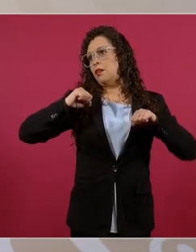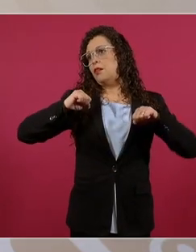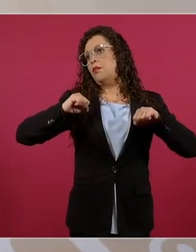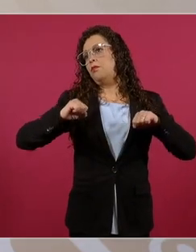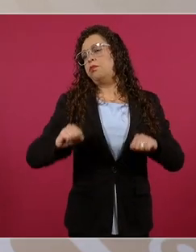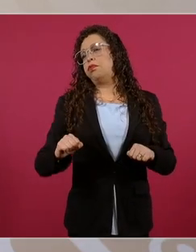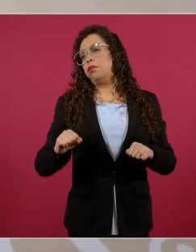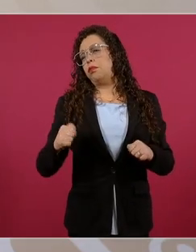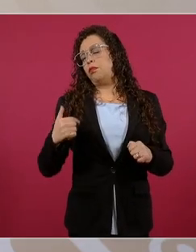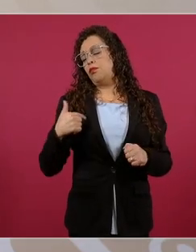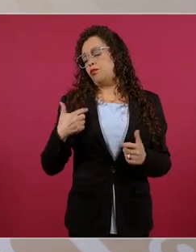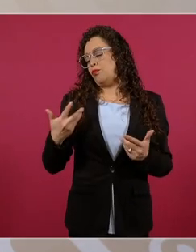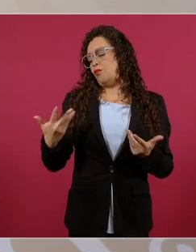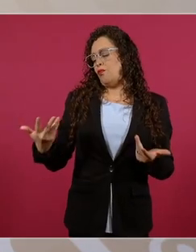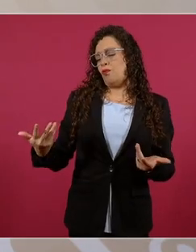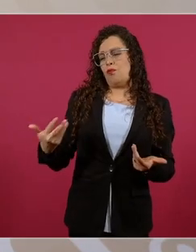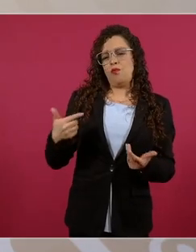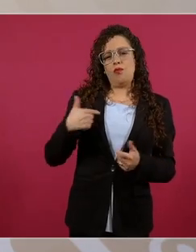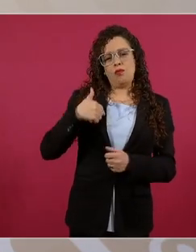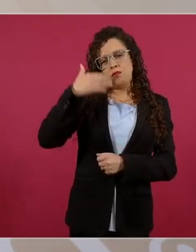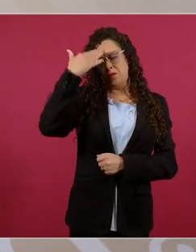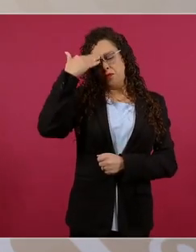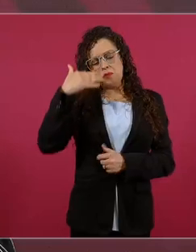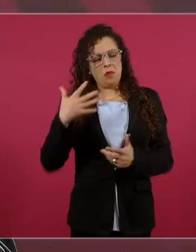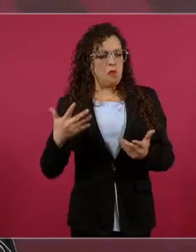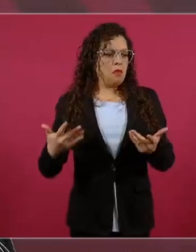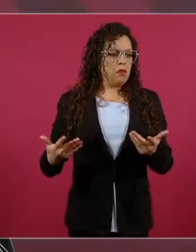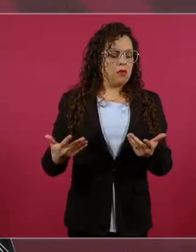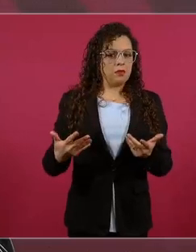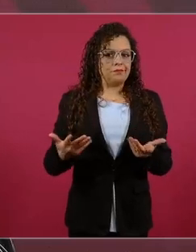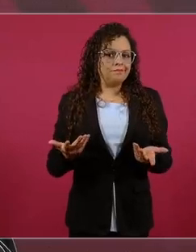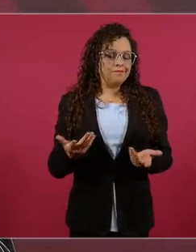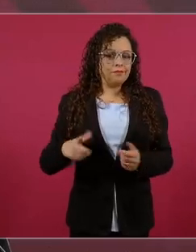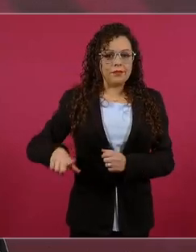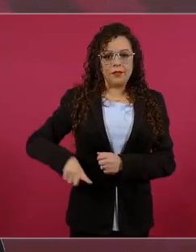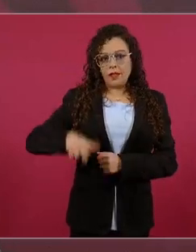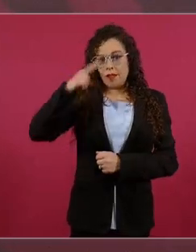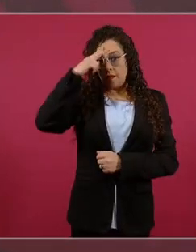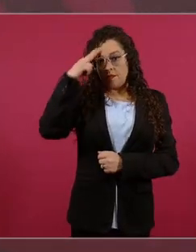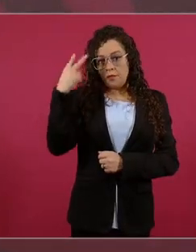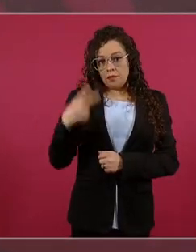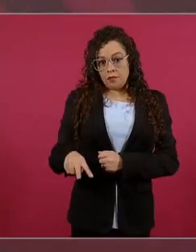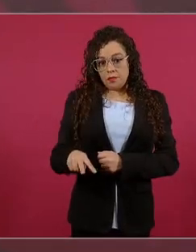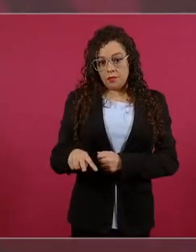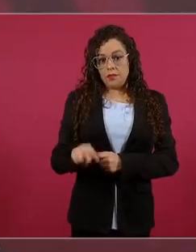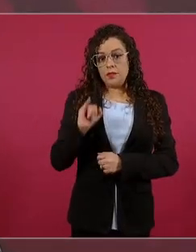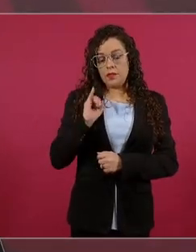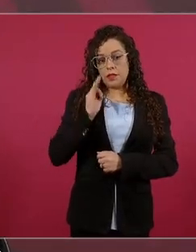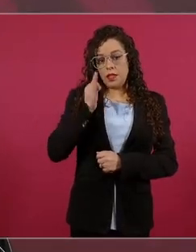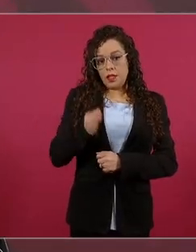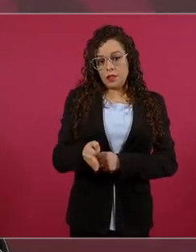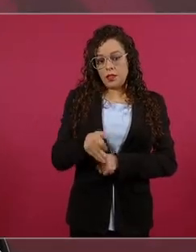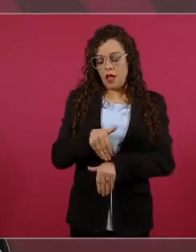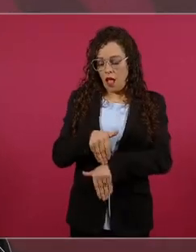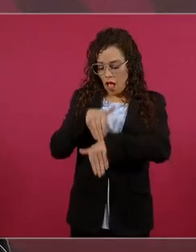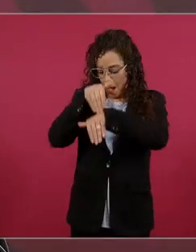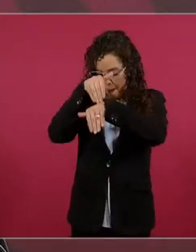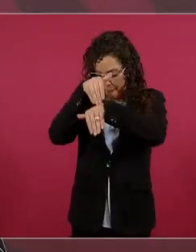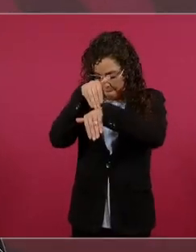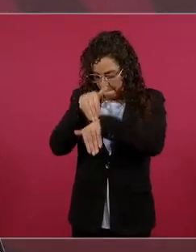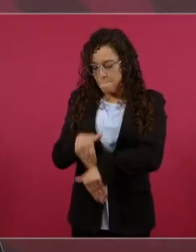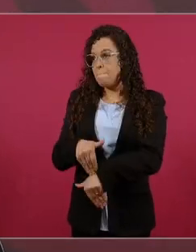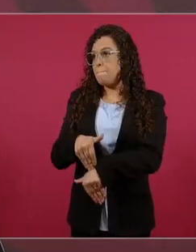y los gobiernos mexicanos habían aceptado el papel de subordinación. Entonces las